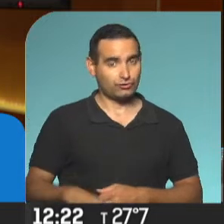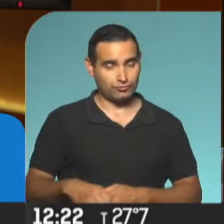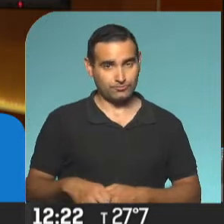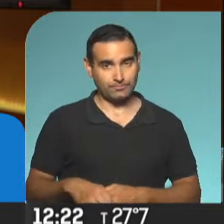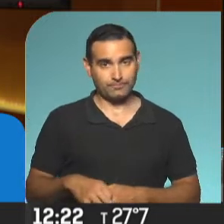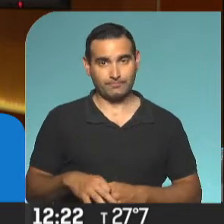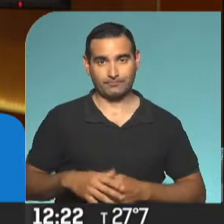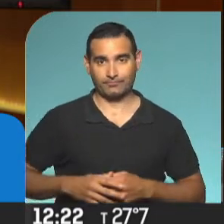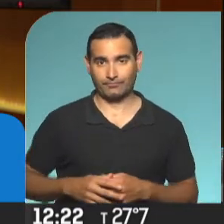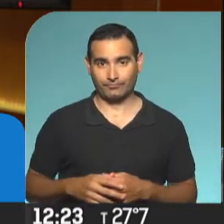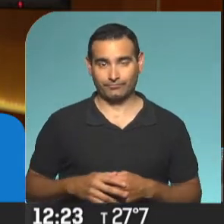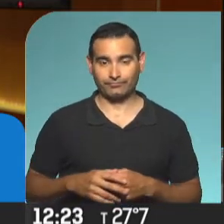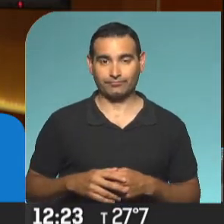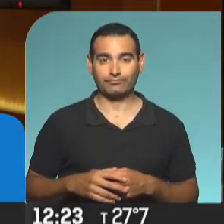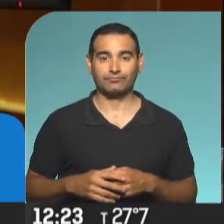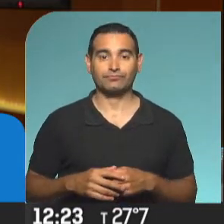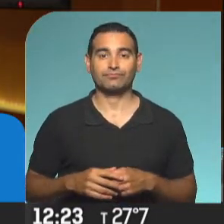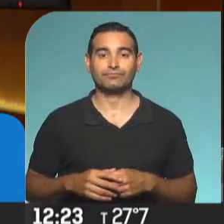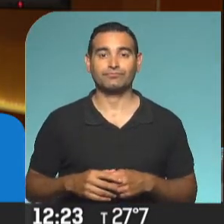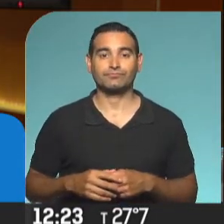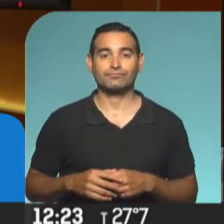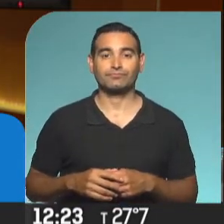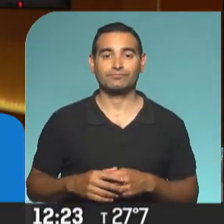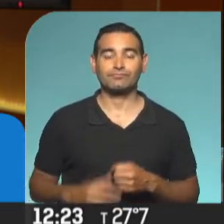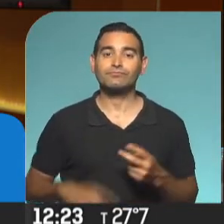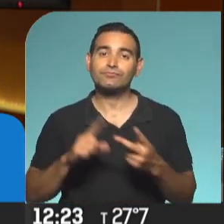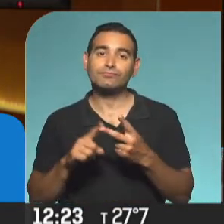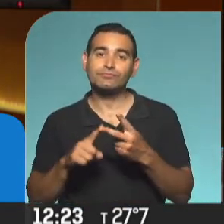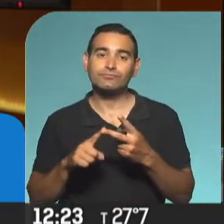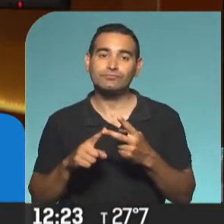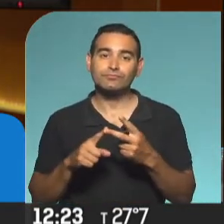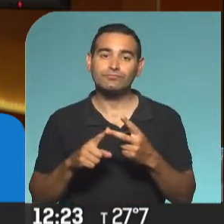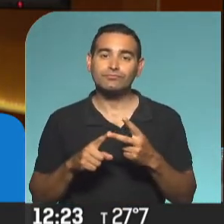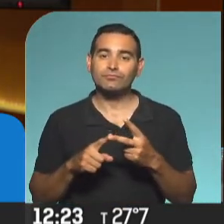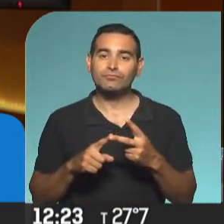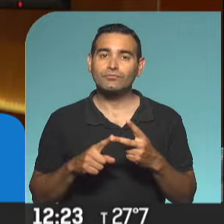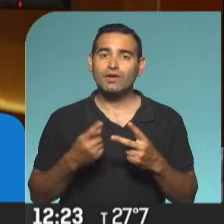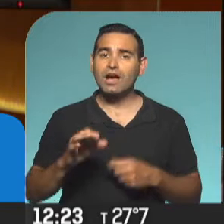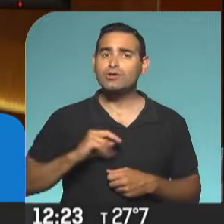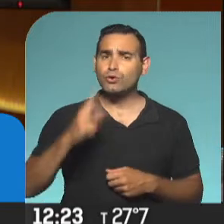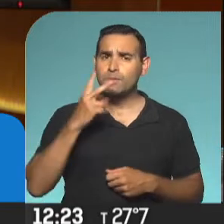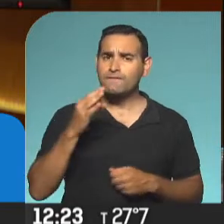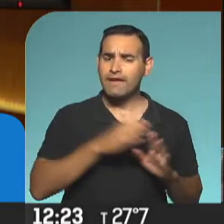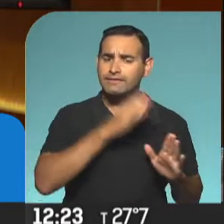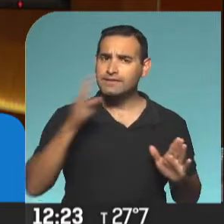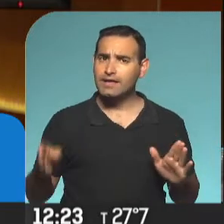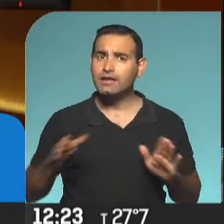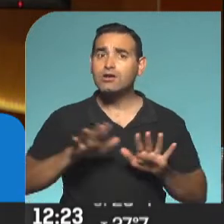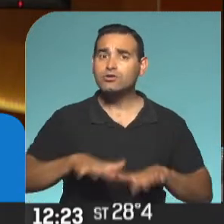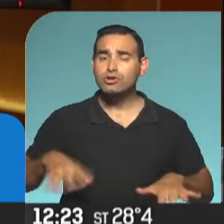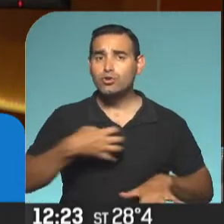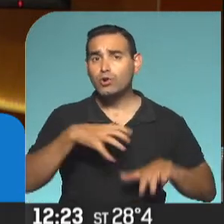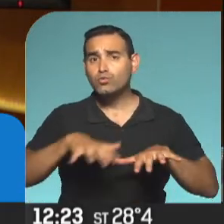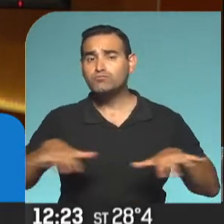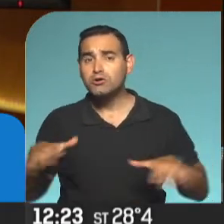marco de este objetivo de presencialidad en el inicio del ciclo lectivo. Y en segundo lugar, ¿cómo terminó el 2020 para los chicos, para los